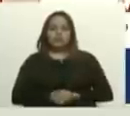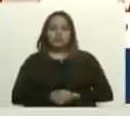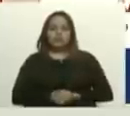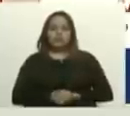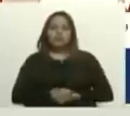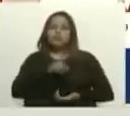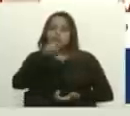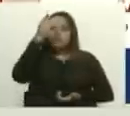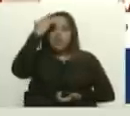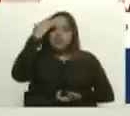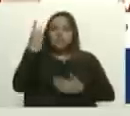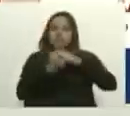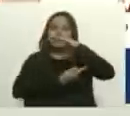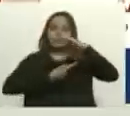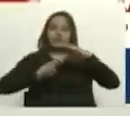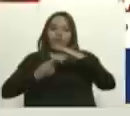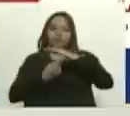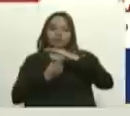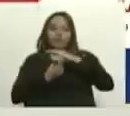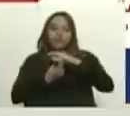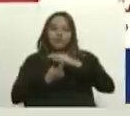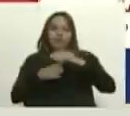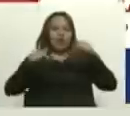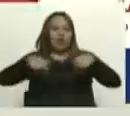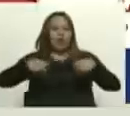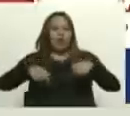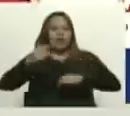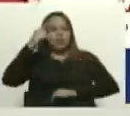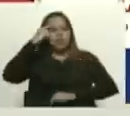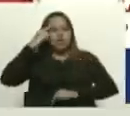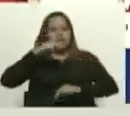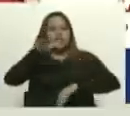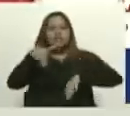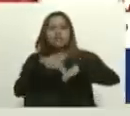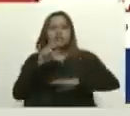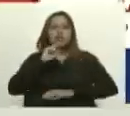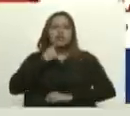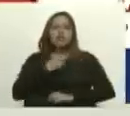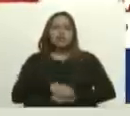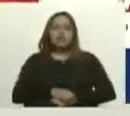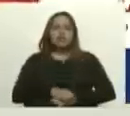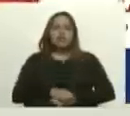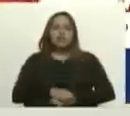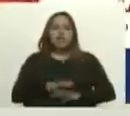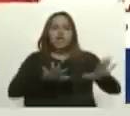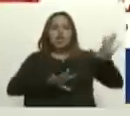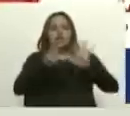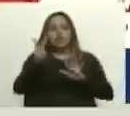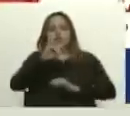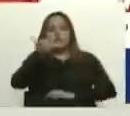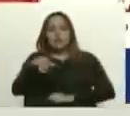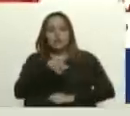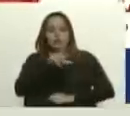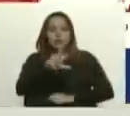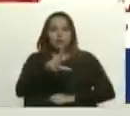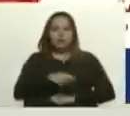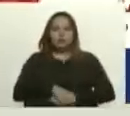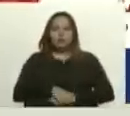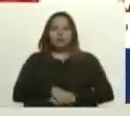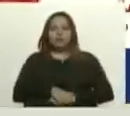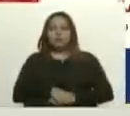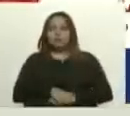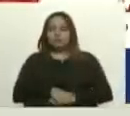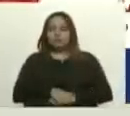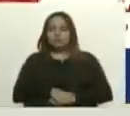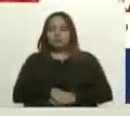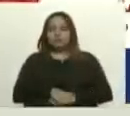Imagínate. Hoy, por cierto, es el Día Nacional de Rusia, 12 de junio. Día Nacional de Rusia.